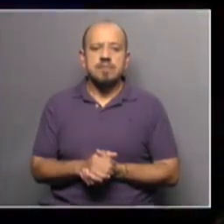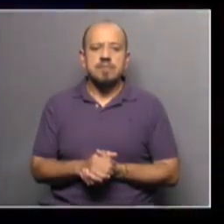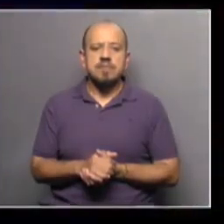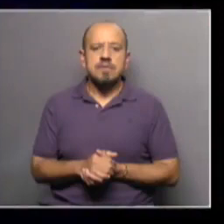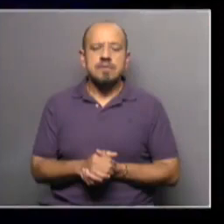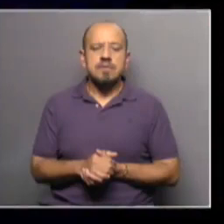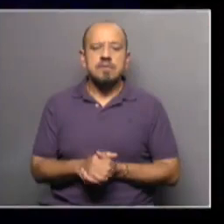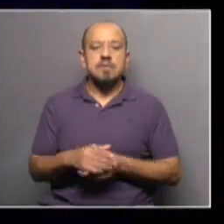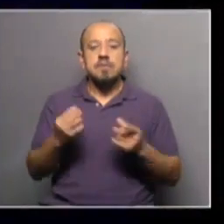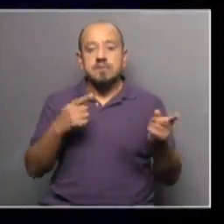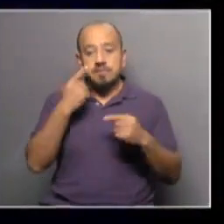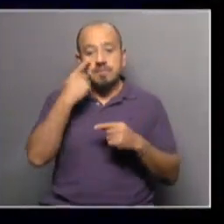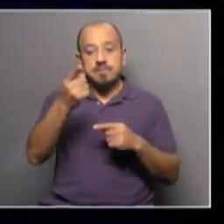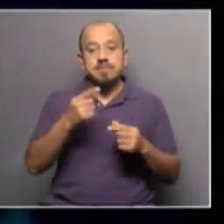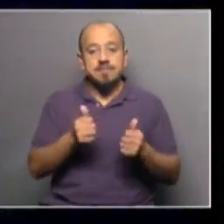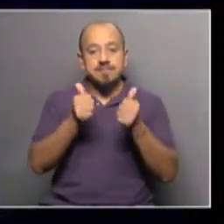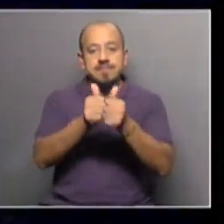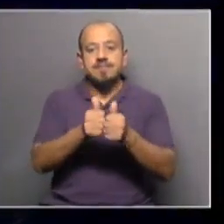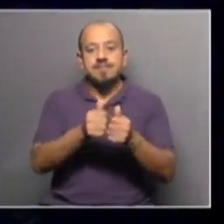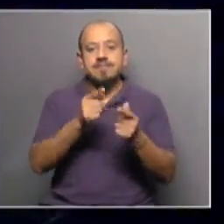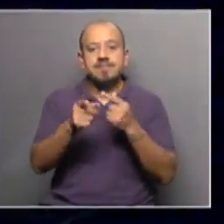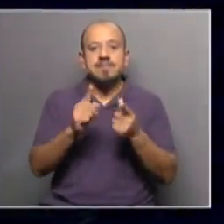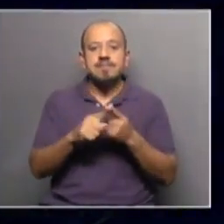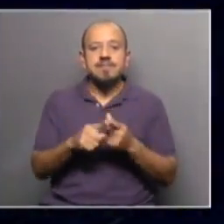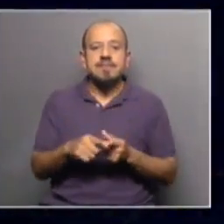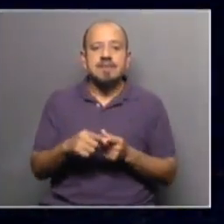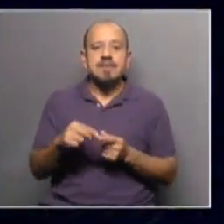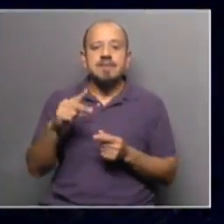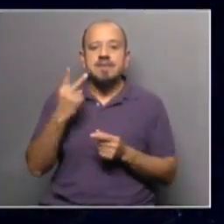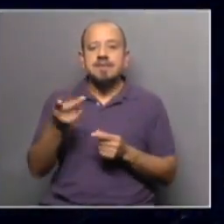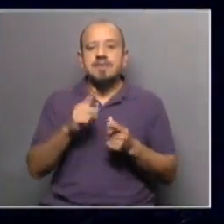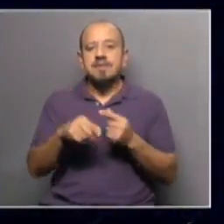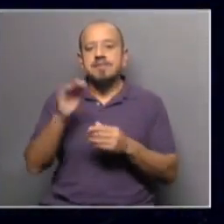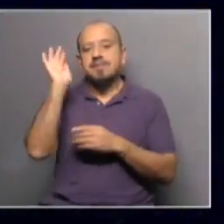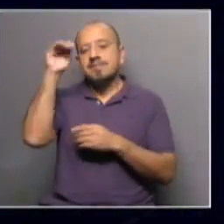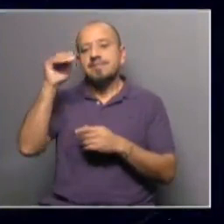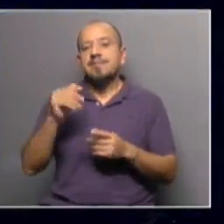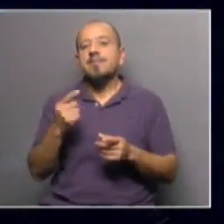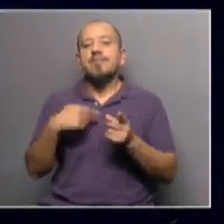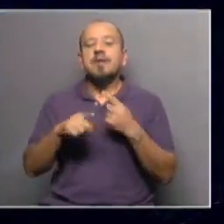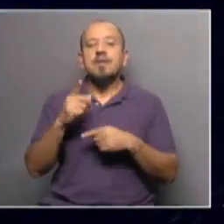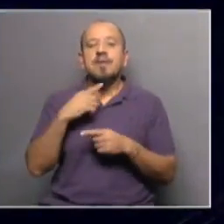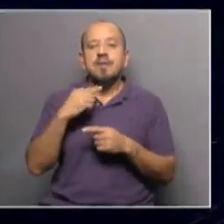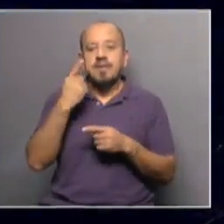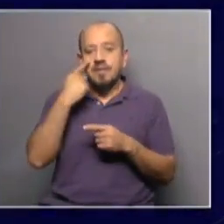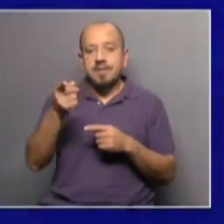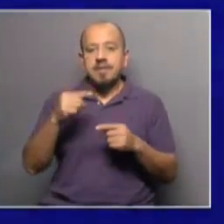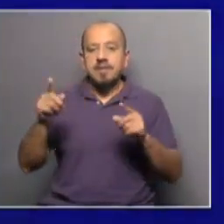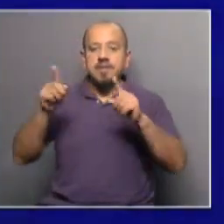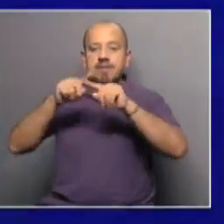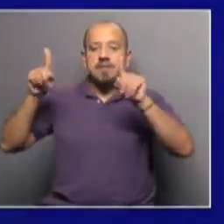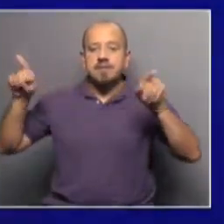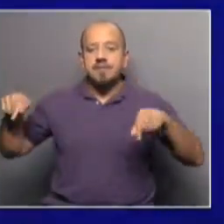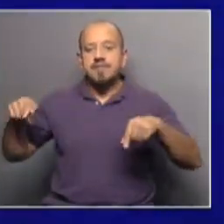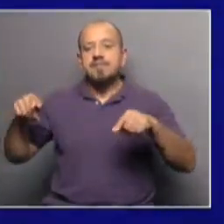Te vi ahí asistiendo bien, ¿eh? Sí. Ahora en el segundo capaz que nos metemos ahí a pelotear un poco. Ajá, pero viste, bueno, lo que decía la bandera atrás, ¿no? Ahí en